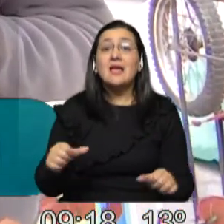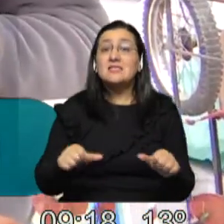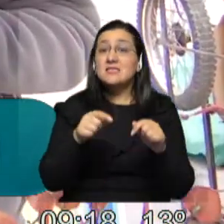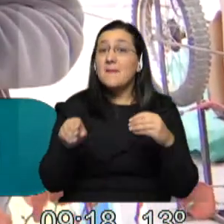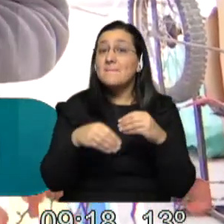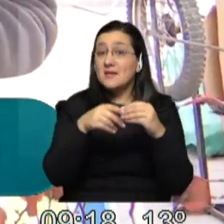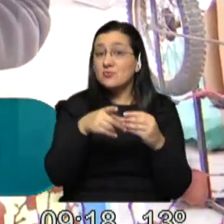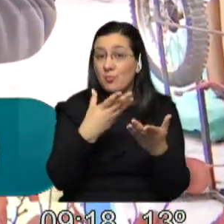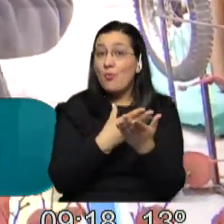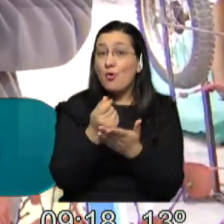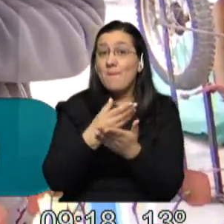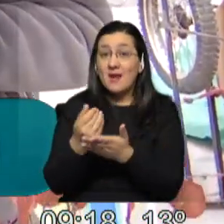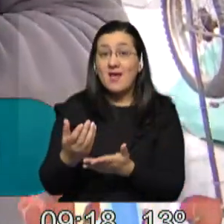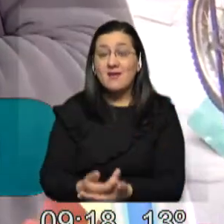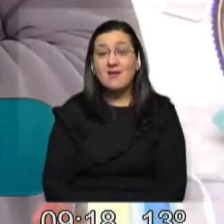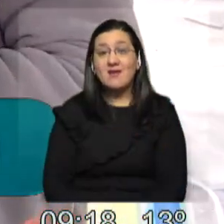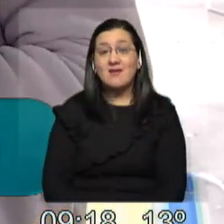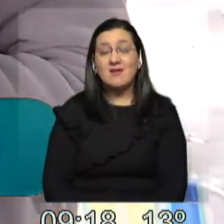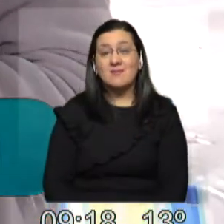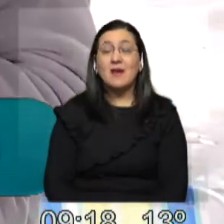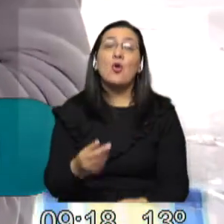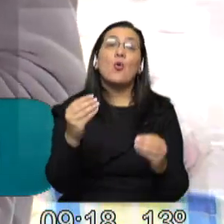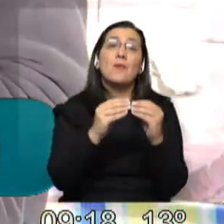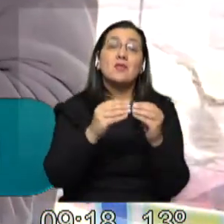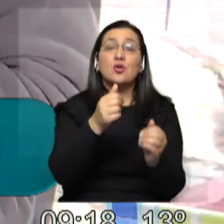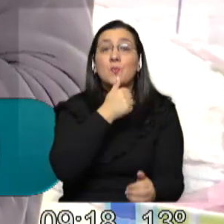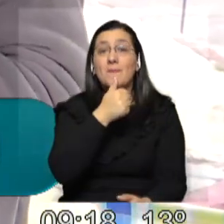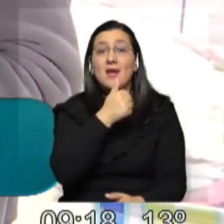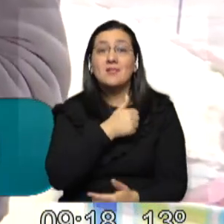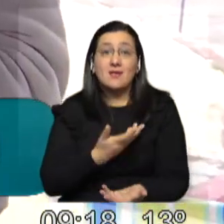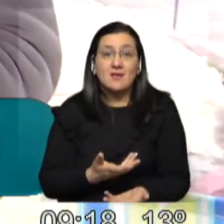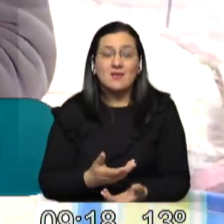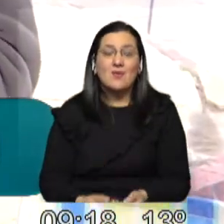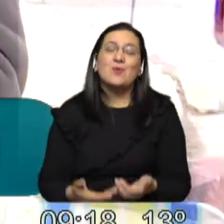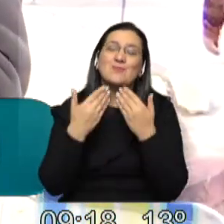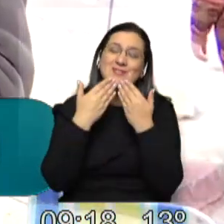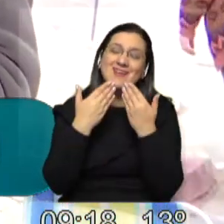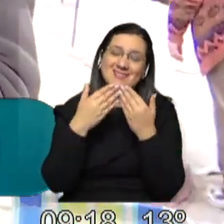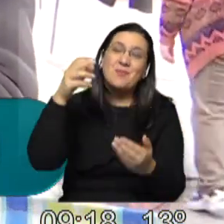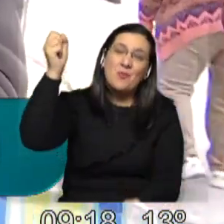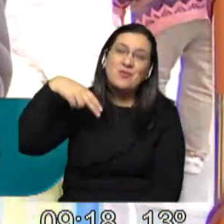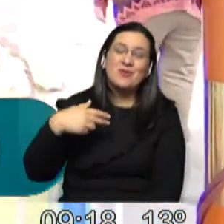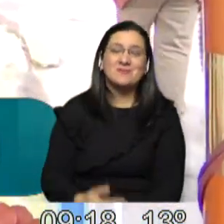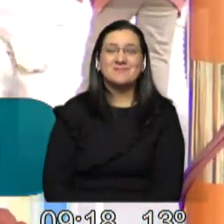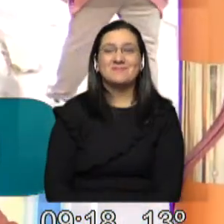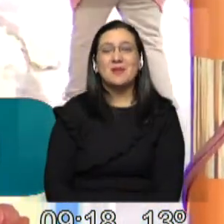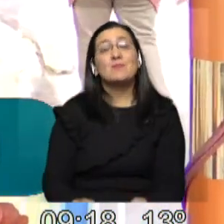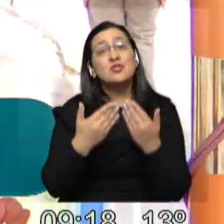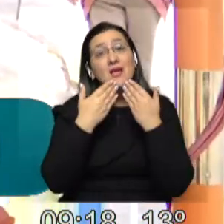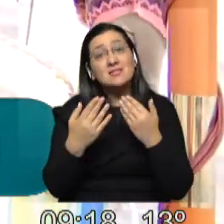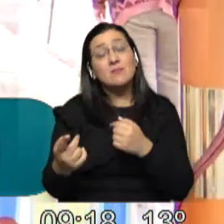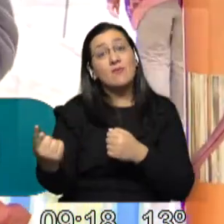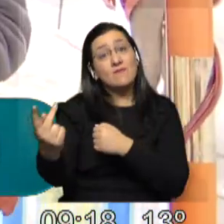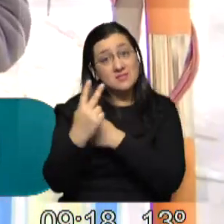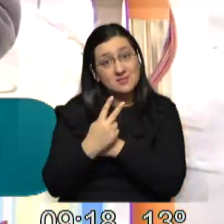a llevar para el canal, allá para repartir a los compañeros, los que toman mate, al menos. Bueno, gracias, vamos arriba, gracias por estas palabras. Bueno, muy amables ustedes también por venir y